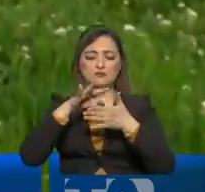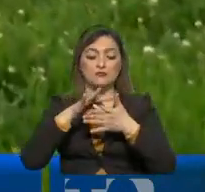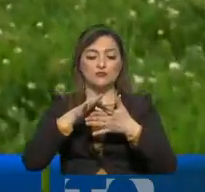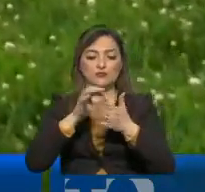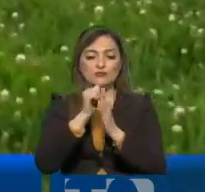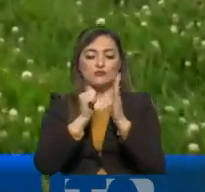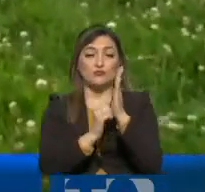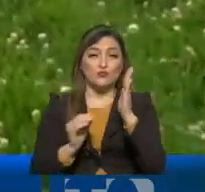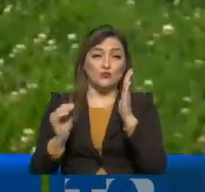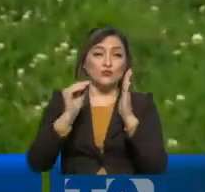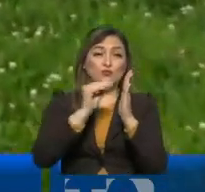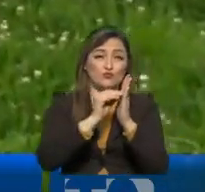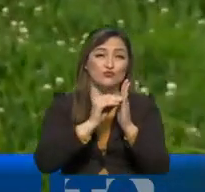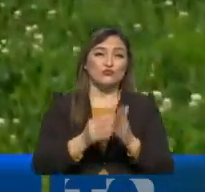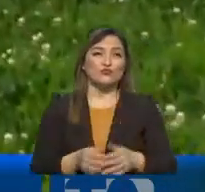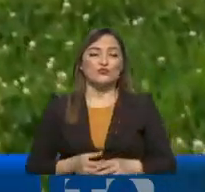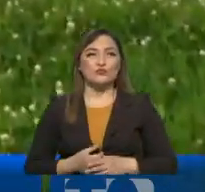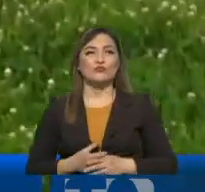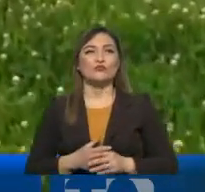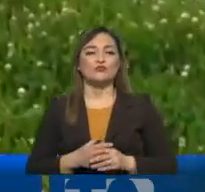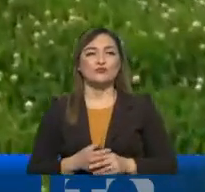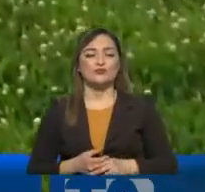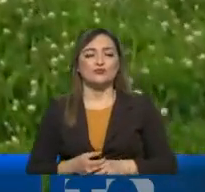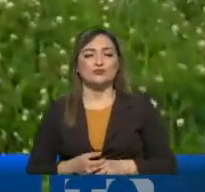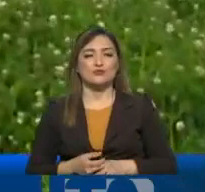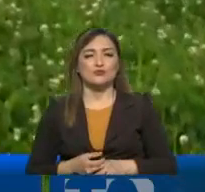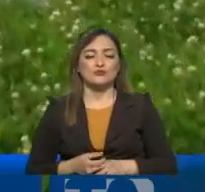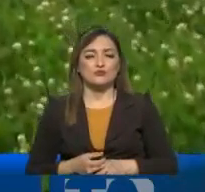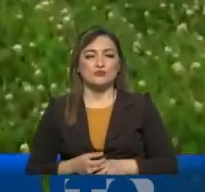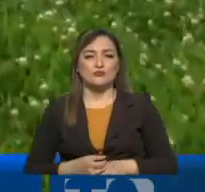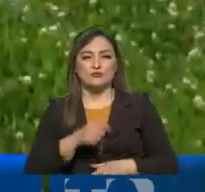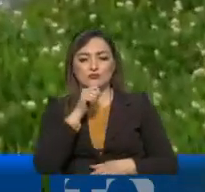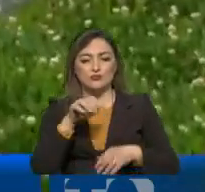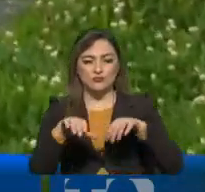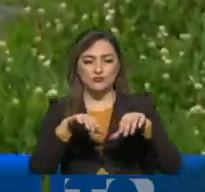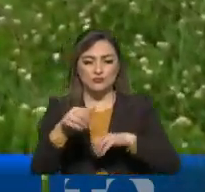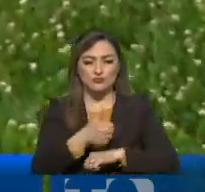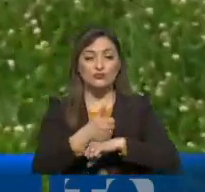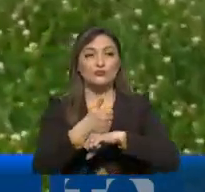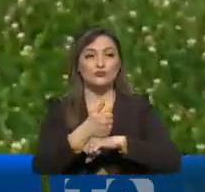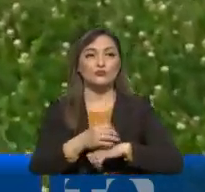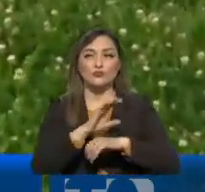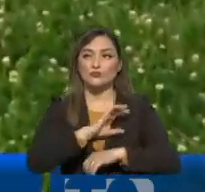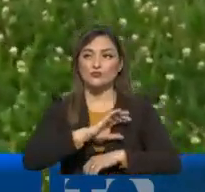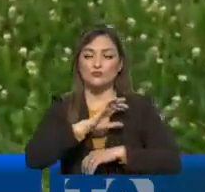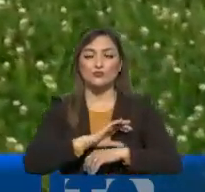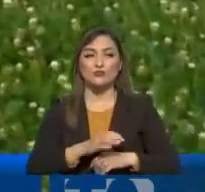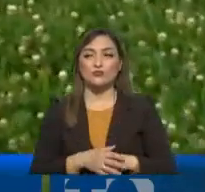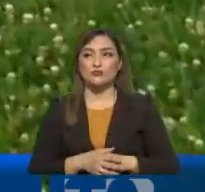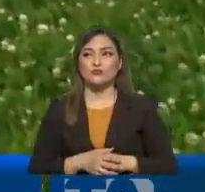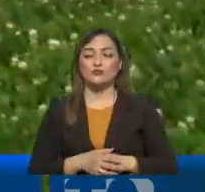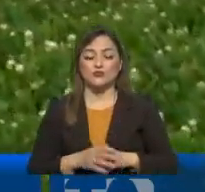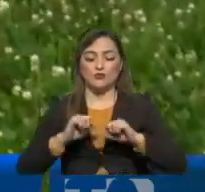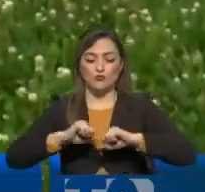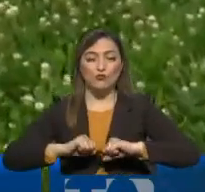nos agenden definitivamente. Entonces me parece que también falta un poco de coordinación entre las autoridades municipales para que esto pueda